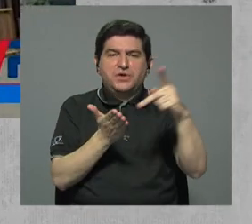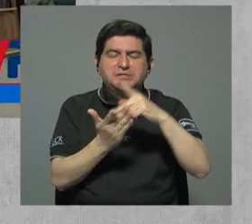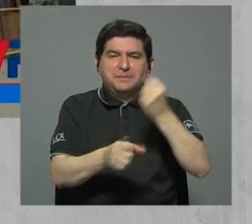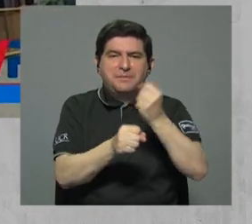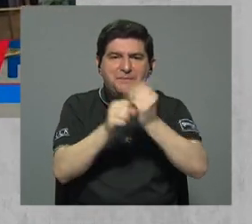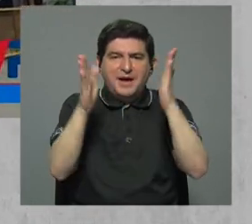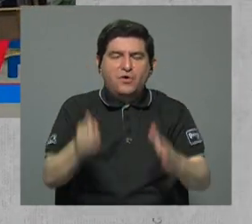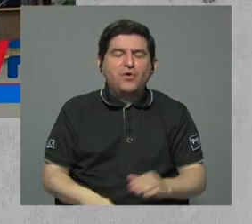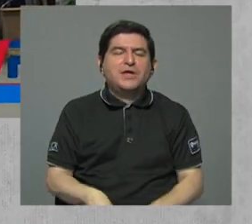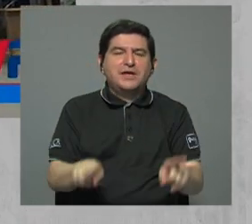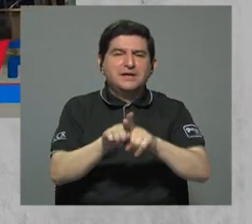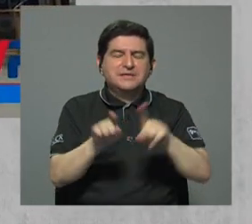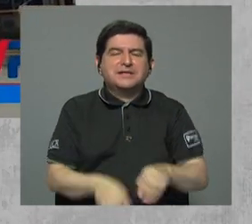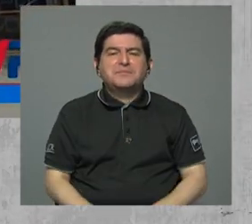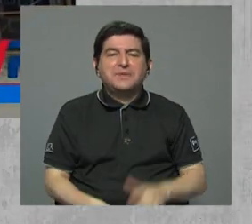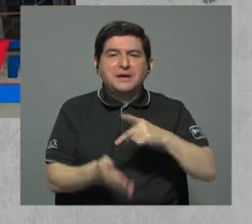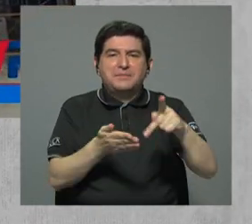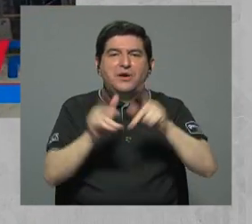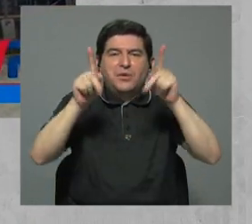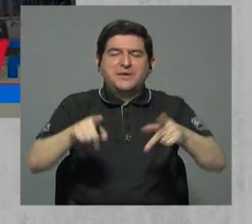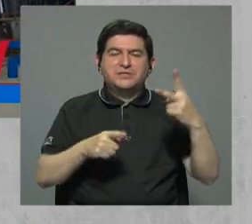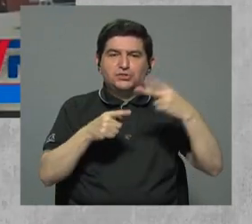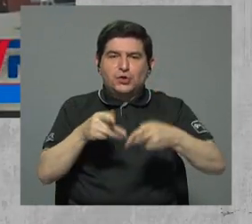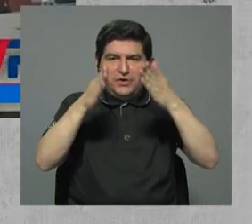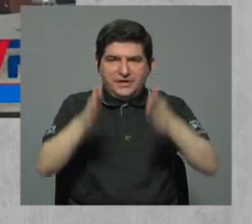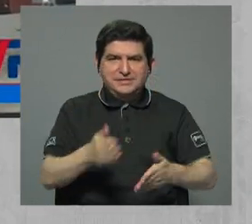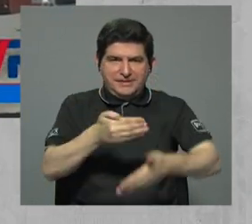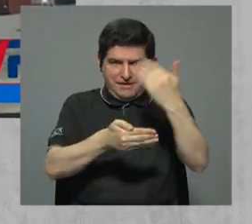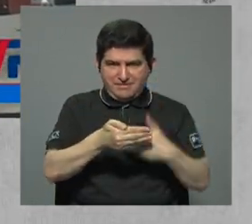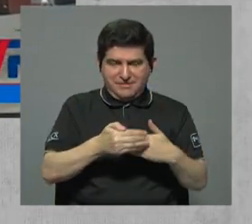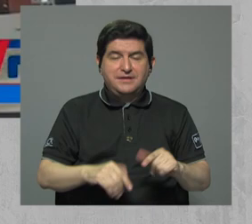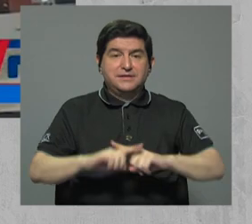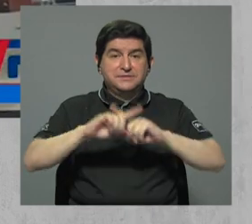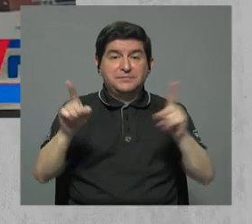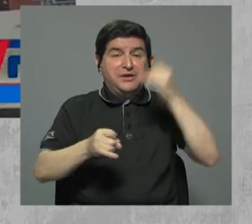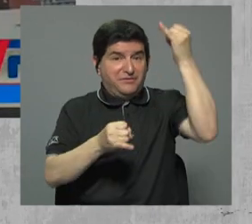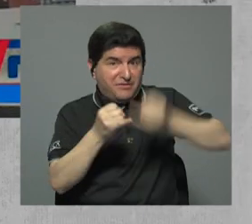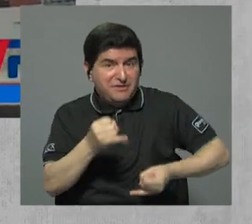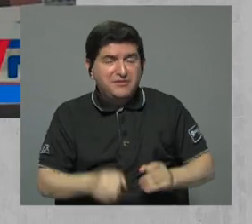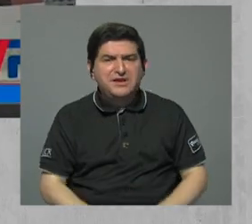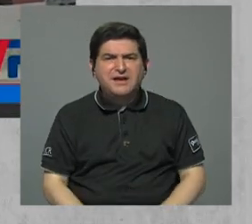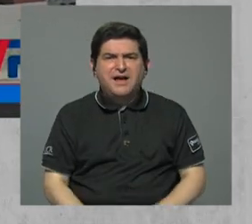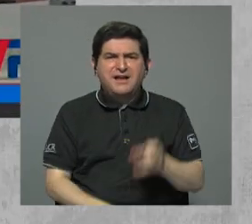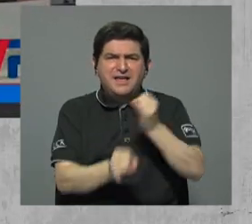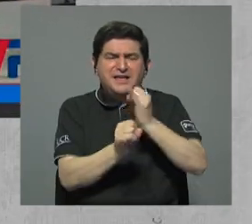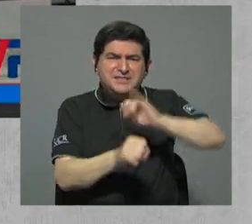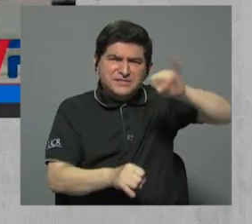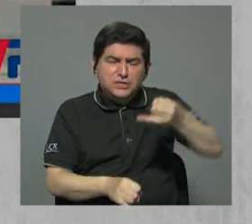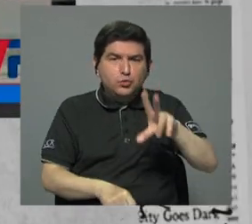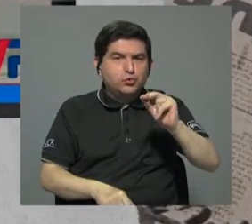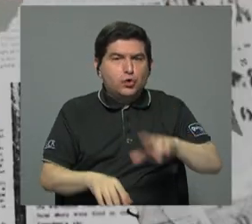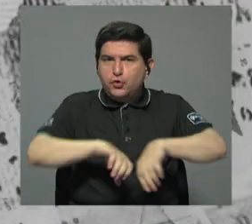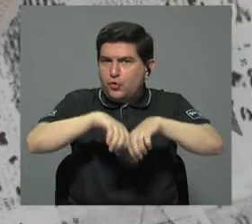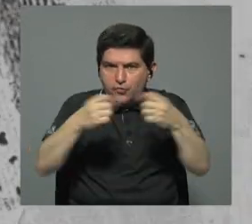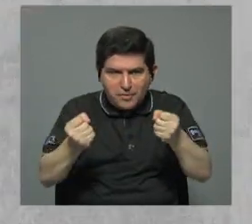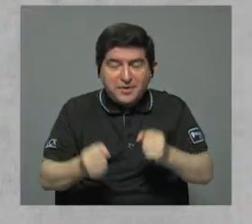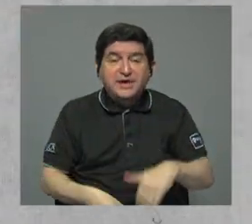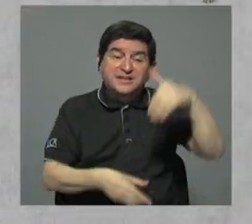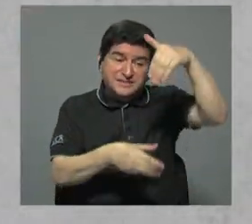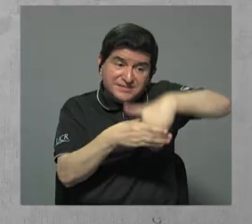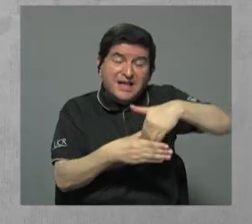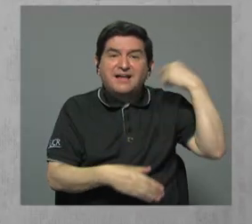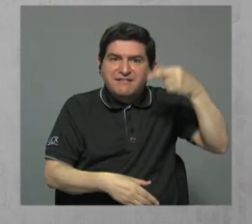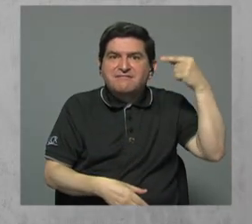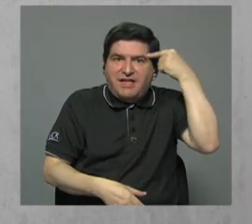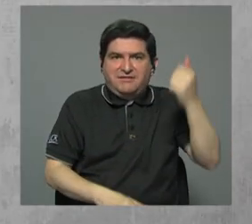las indemnizaciones de las personas trabajadoras. Finalmente, lo que frena a Habdeba de la ruina es formar parte del Estado.